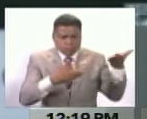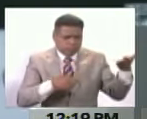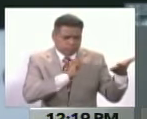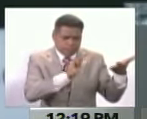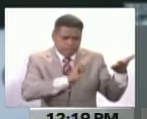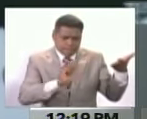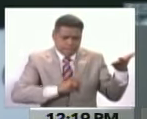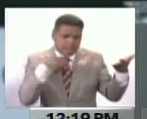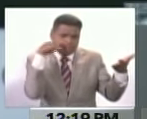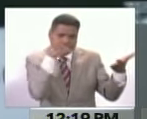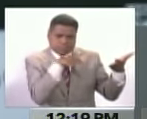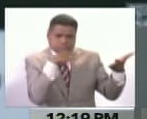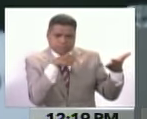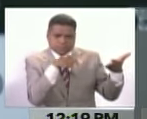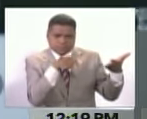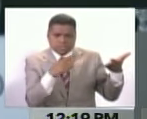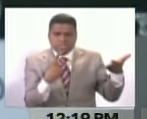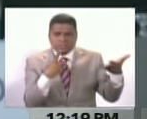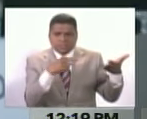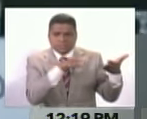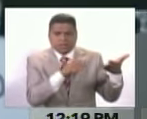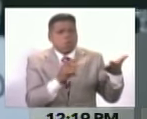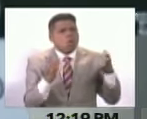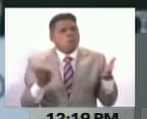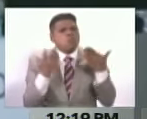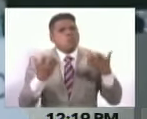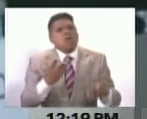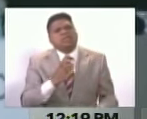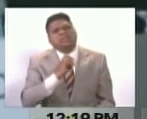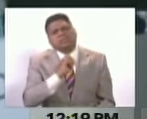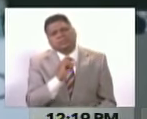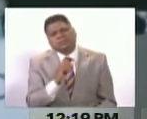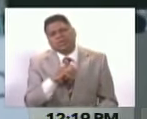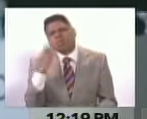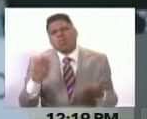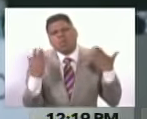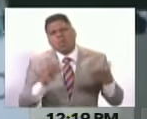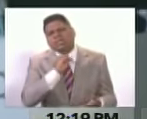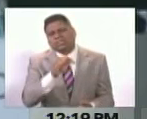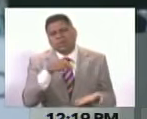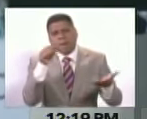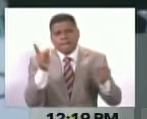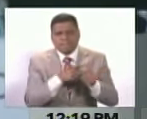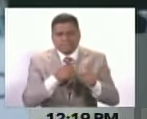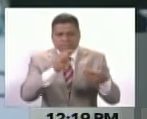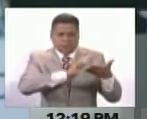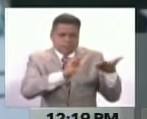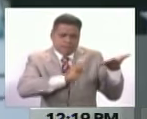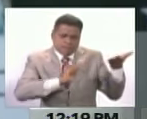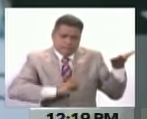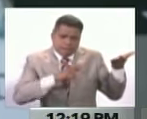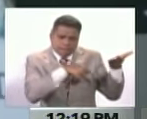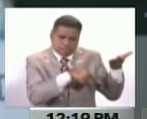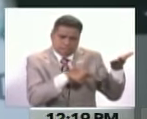han señalado, ¿cuáles son los principios de Bandung? ¿De qué estamos